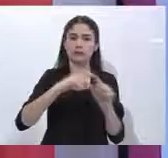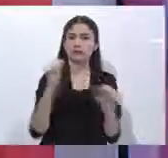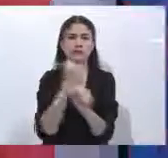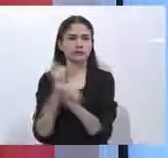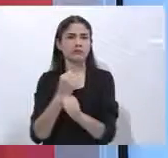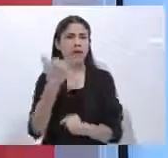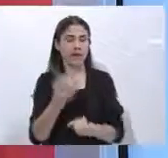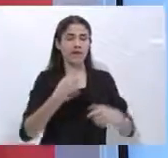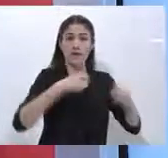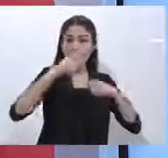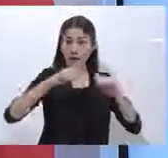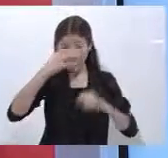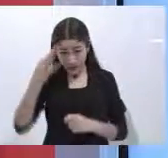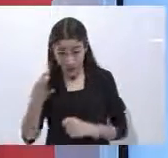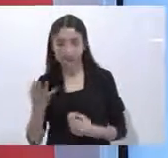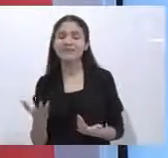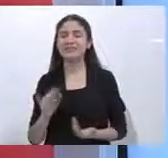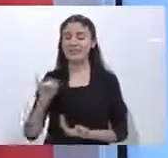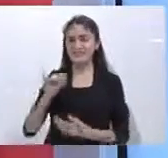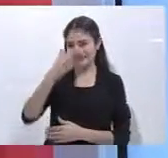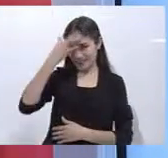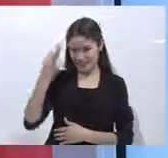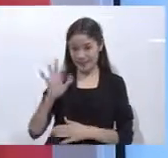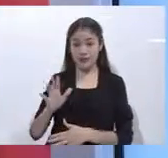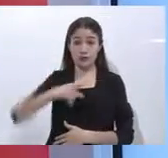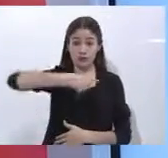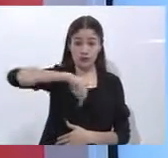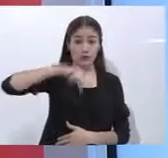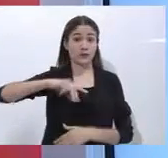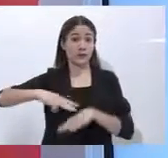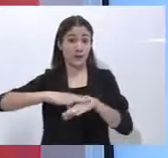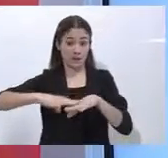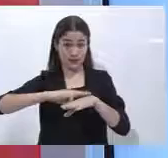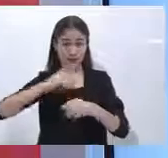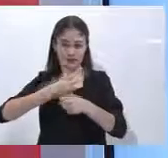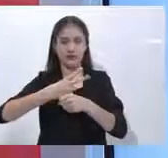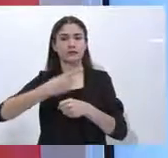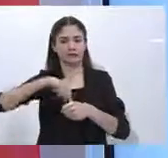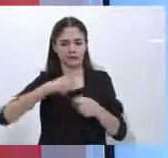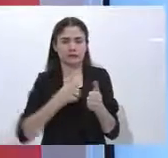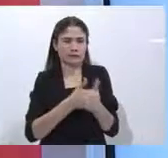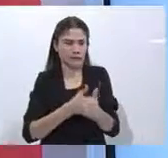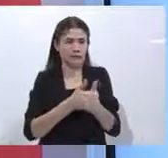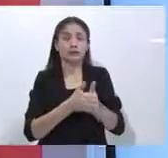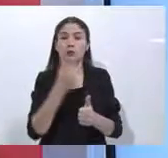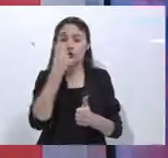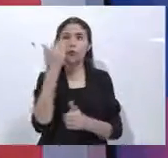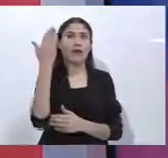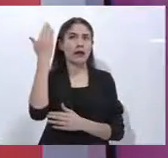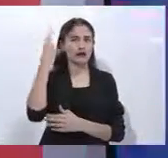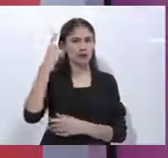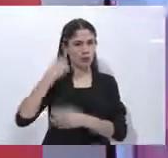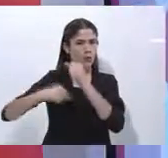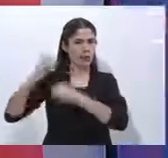realmente nosotros estamos continuando con un proceso que hemos iniciado hace un año después de asumir